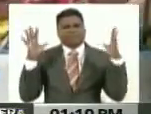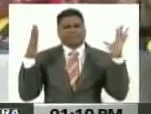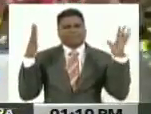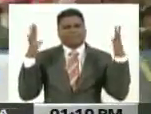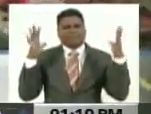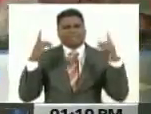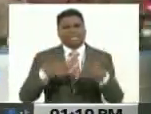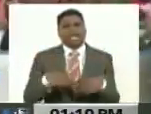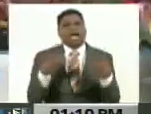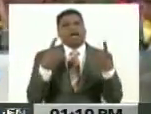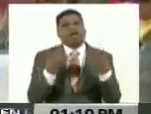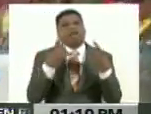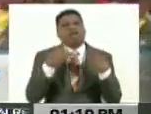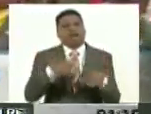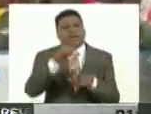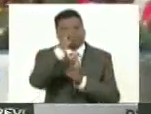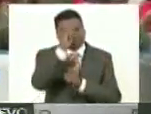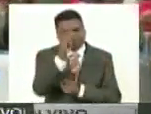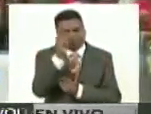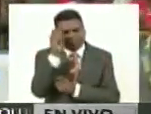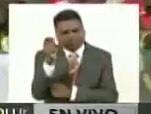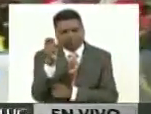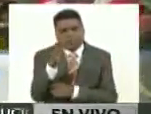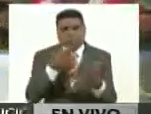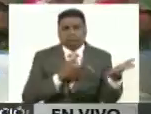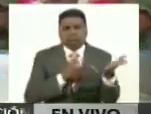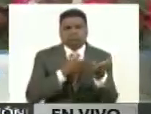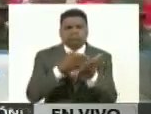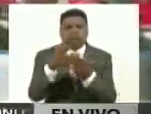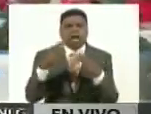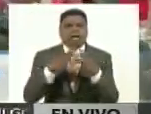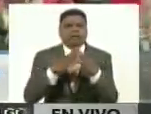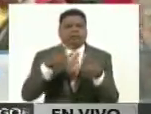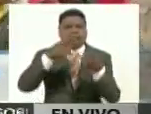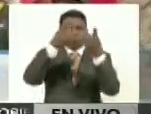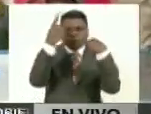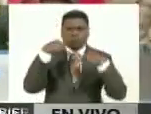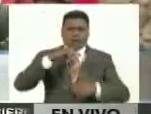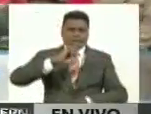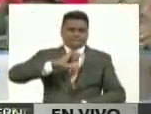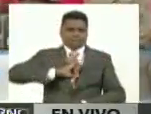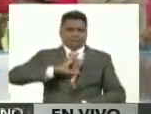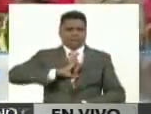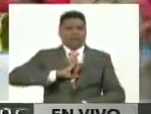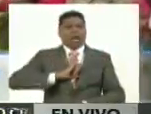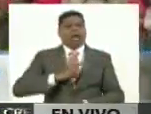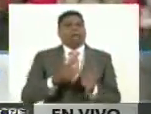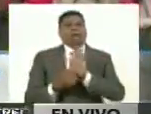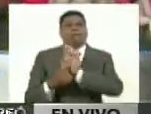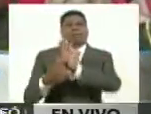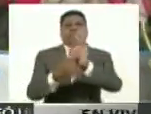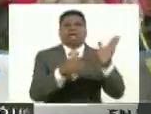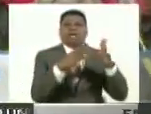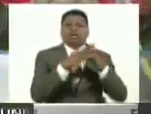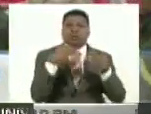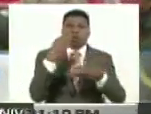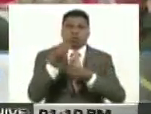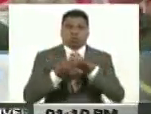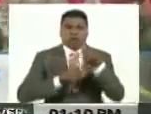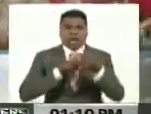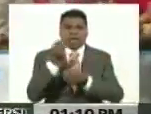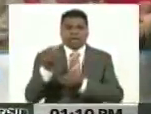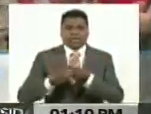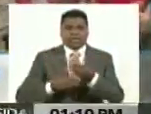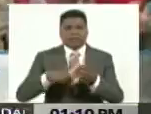Faltarán homenajes y reconocimientos a Fabricio para reconocerle todo lo que hizo Fabricio Ojeda por